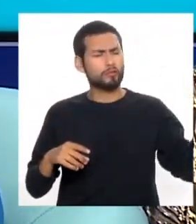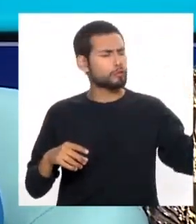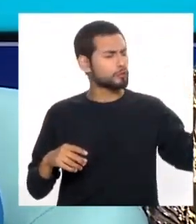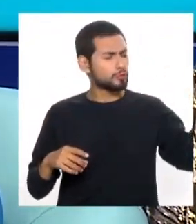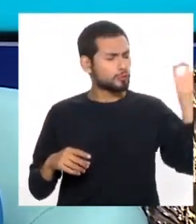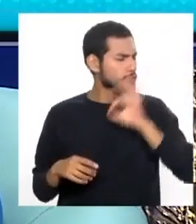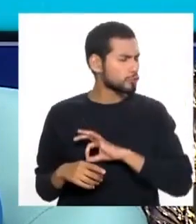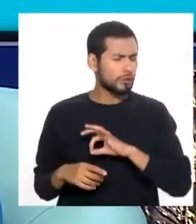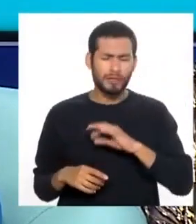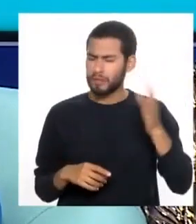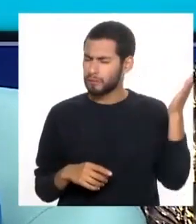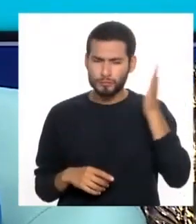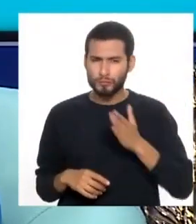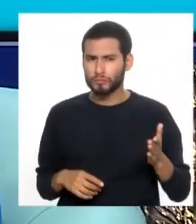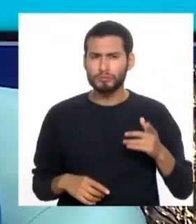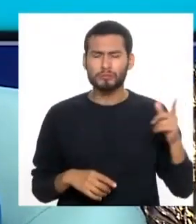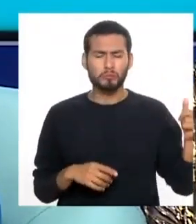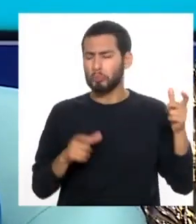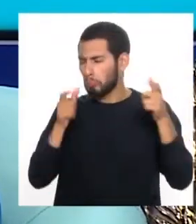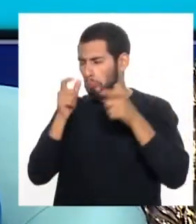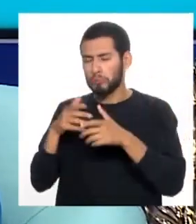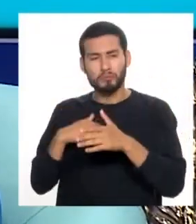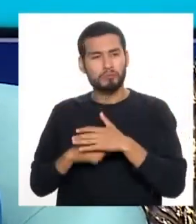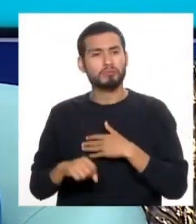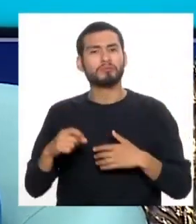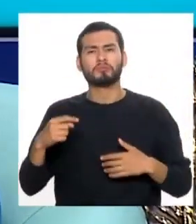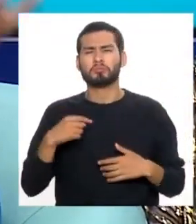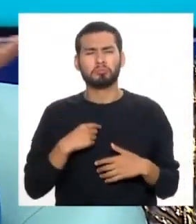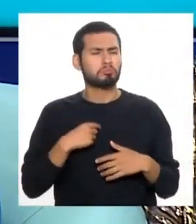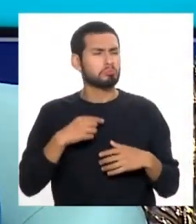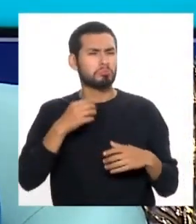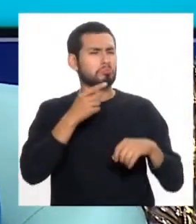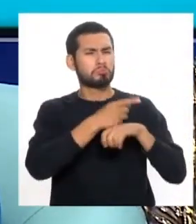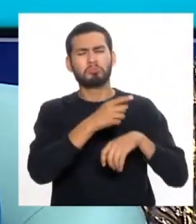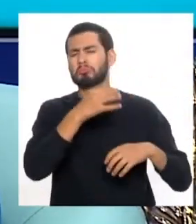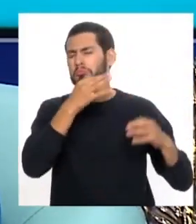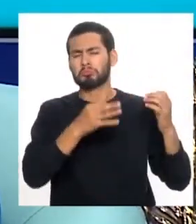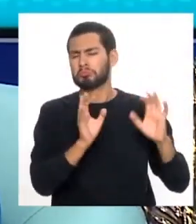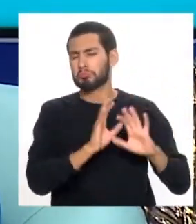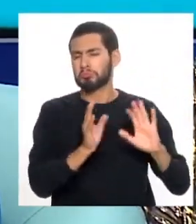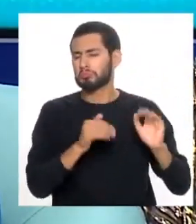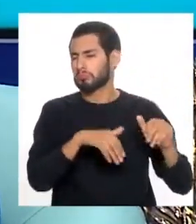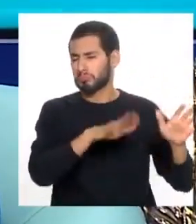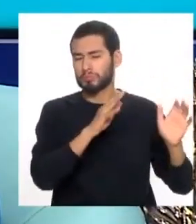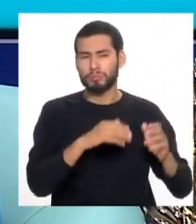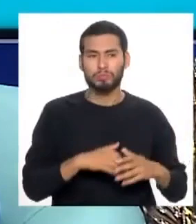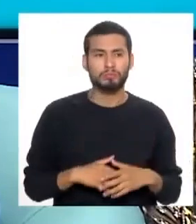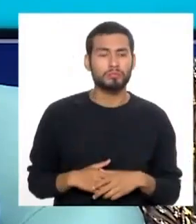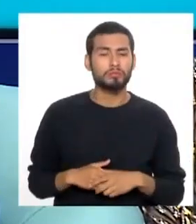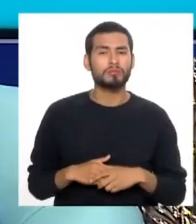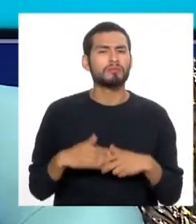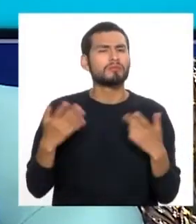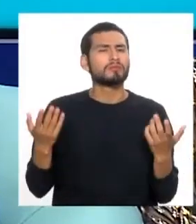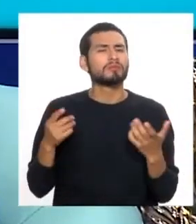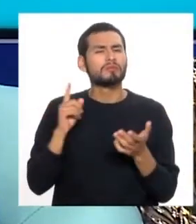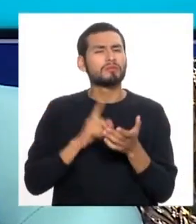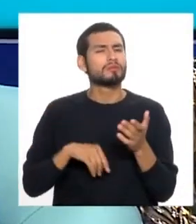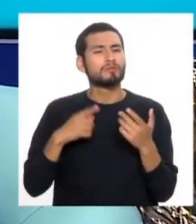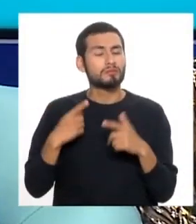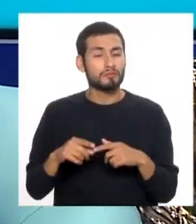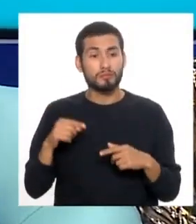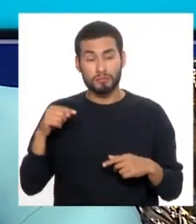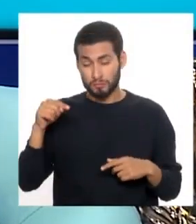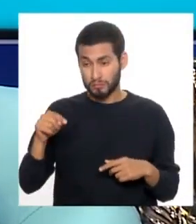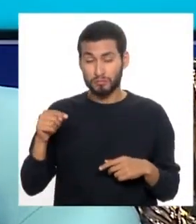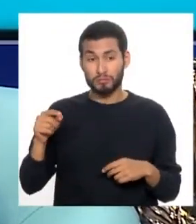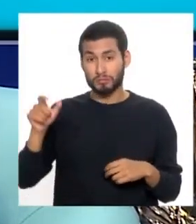nunca vio por mi niño y yo tampoco entablé ningún juicio por X motivos, ¿no? ¿Qué pasa ahí? ¿Él todavía